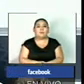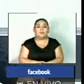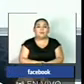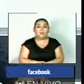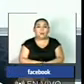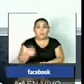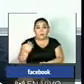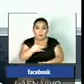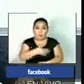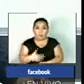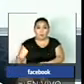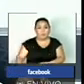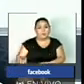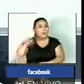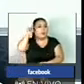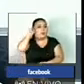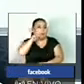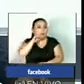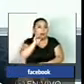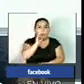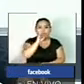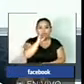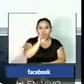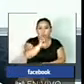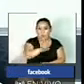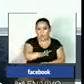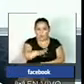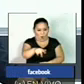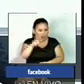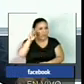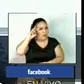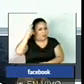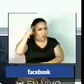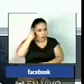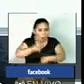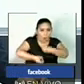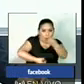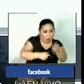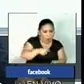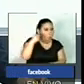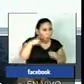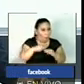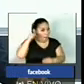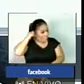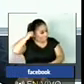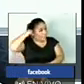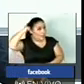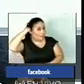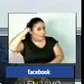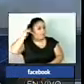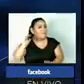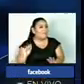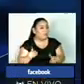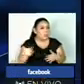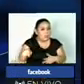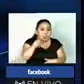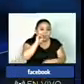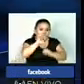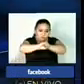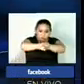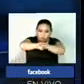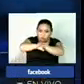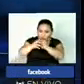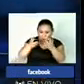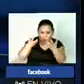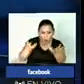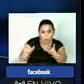Y el presidente de la República prácticamente le dio un tirón de orejas a mucha gente. Él habló en las redes sociales de que hay miles de personas en